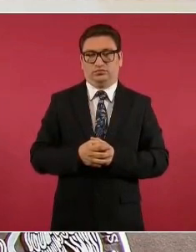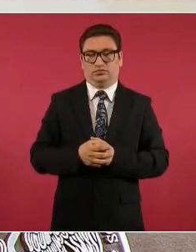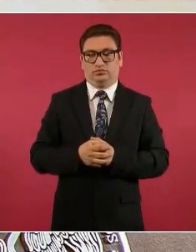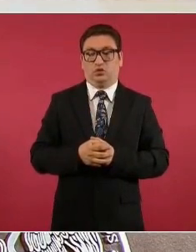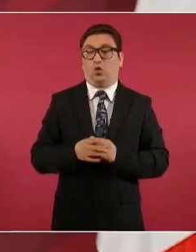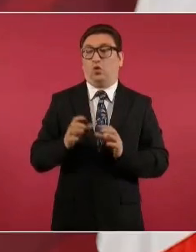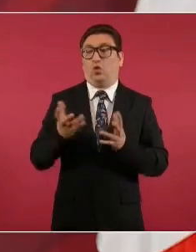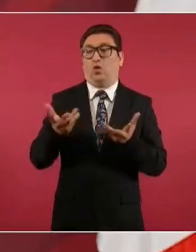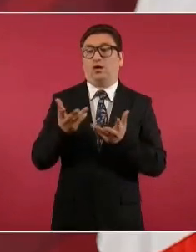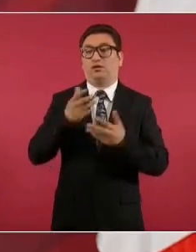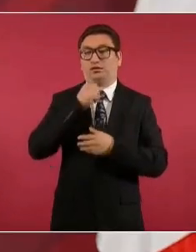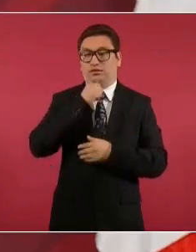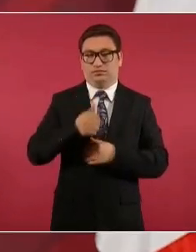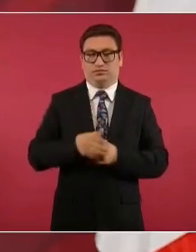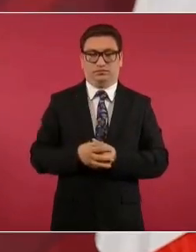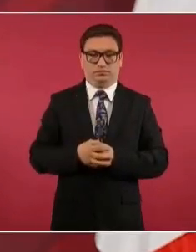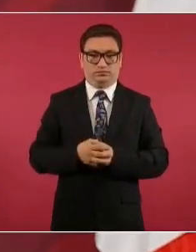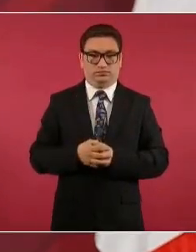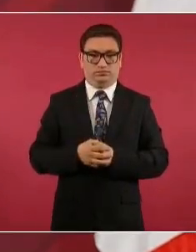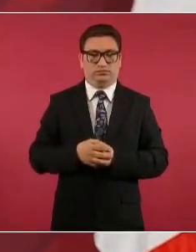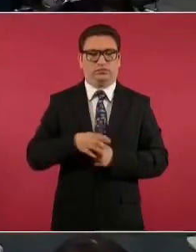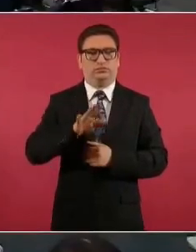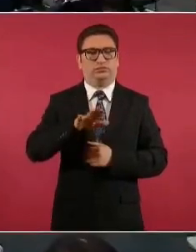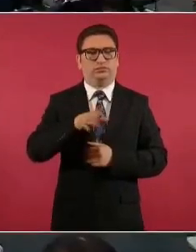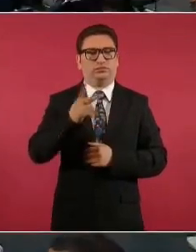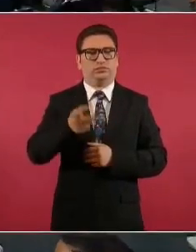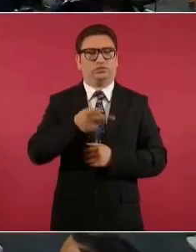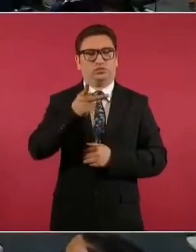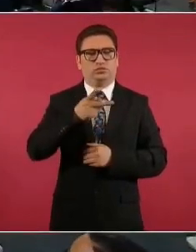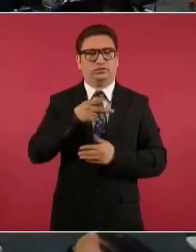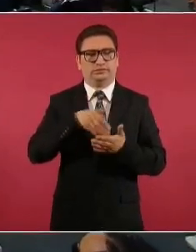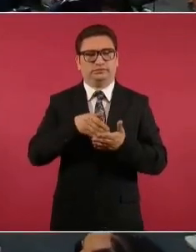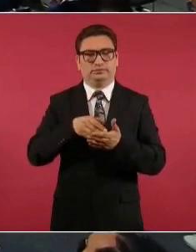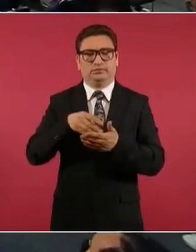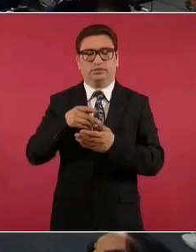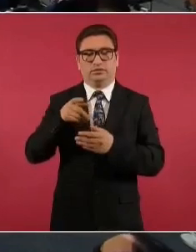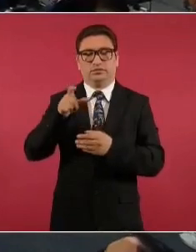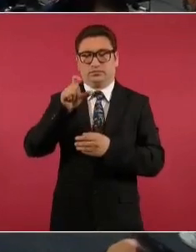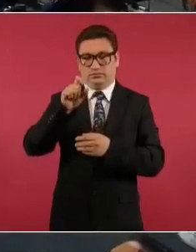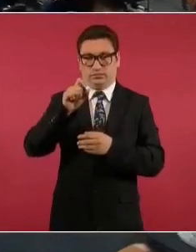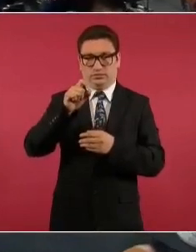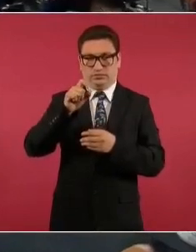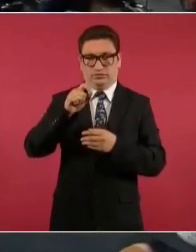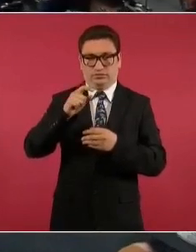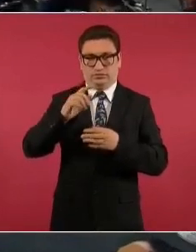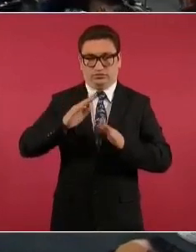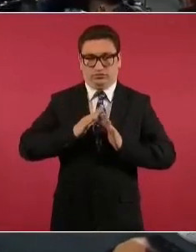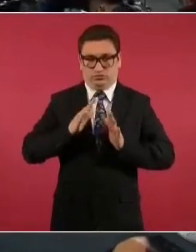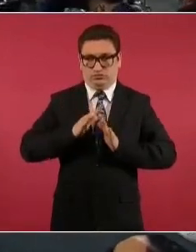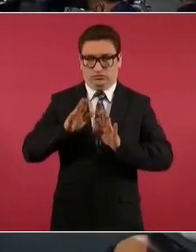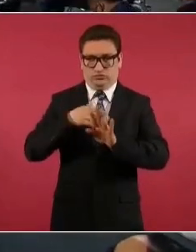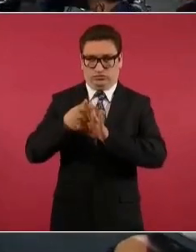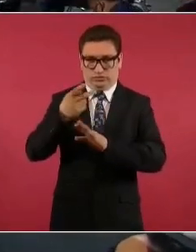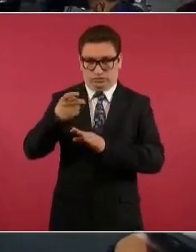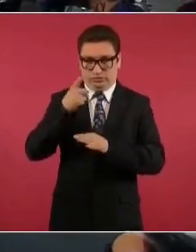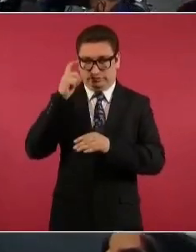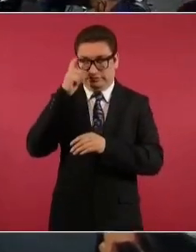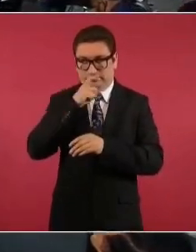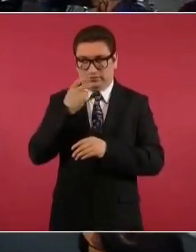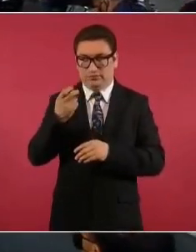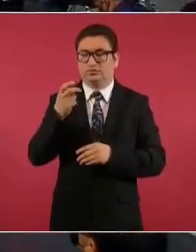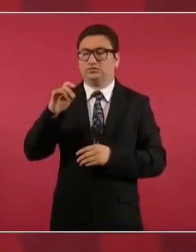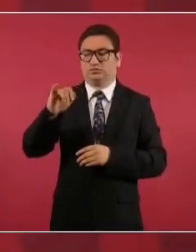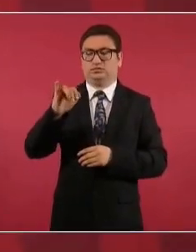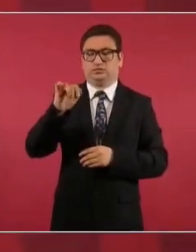acción. Cuando dice costó, esas se refiere a las 20 órdenes de aprehensión, sí, contra militares. Sí, sí.